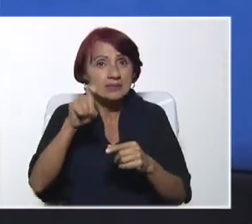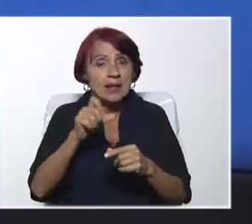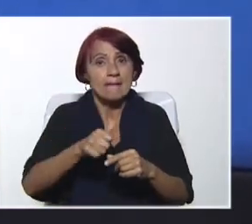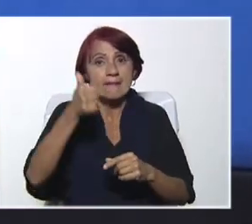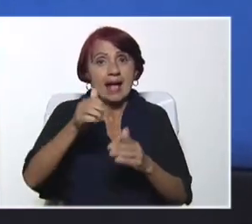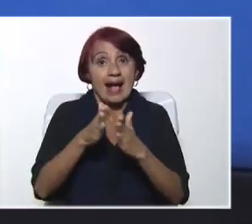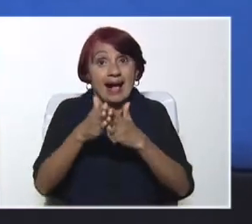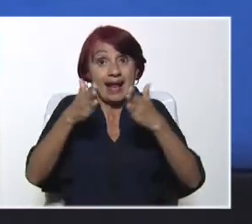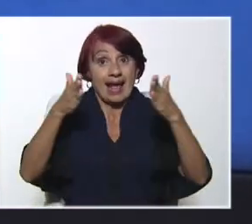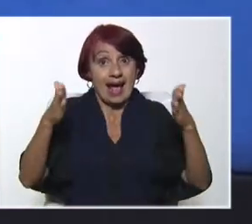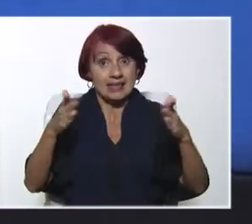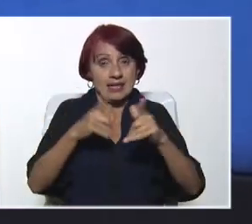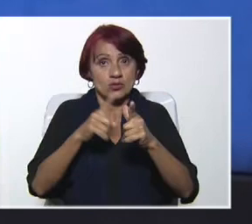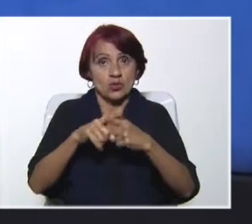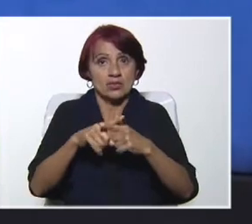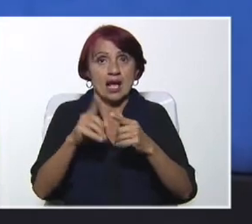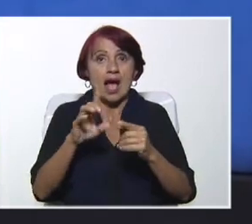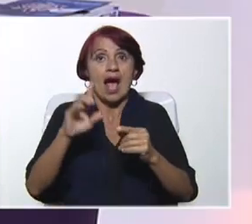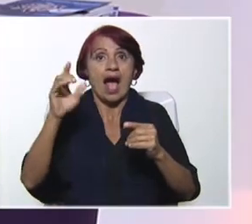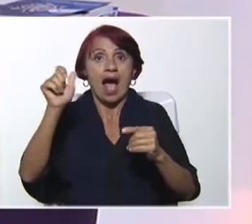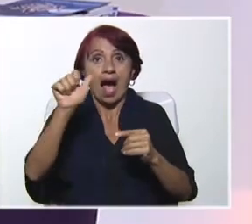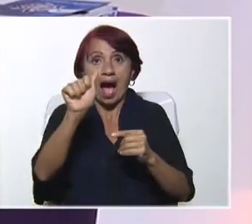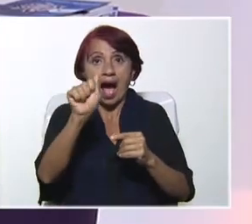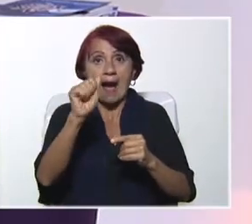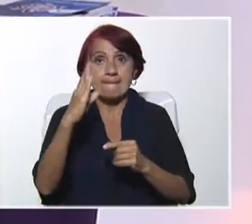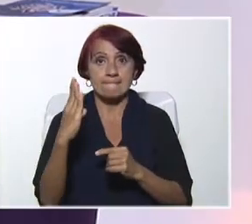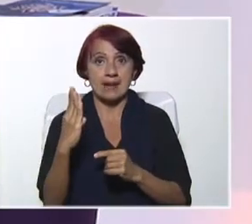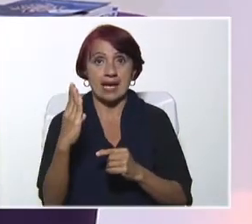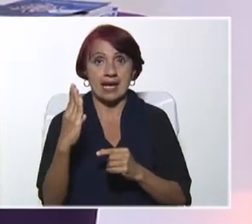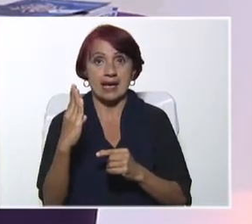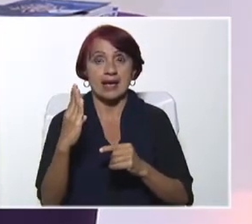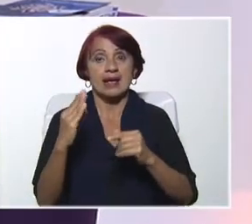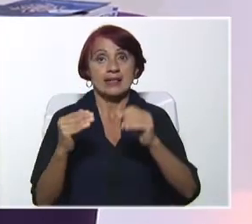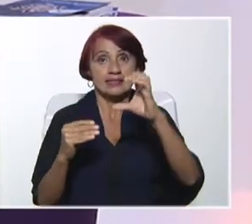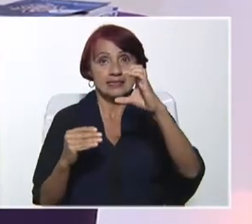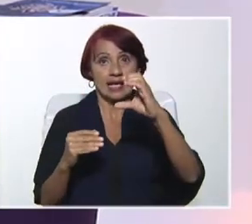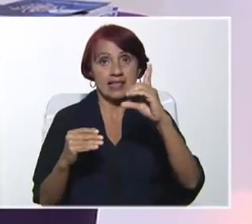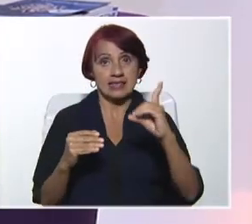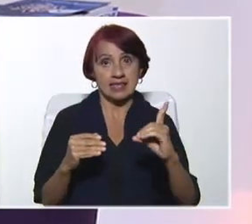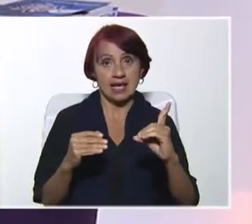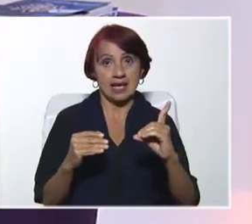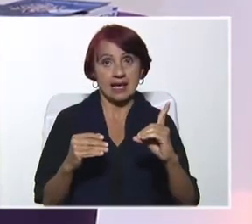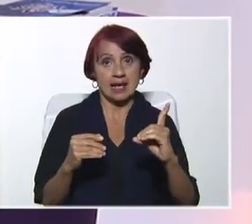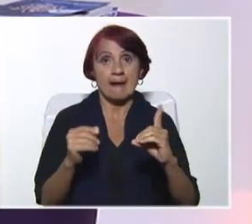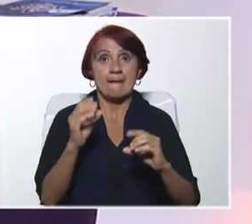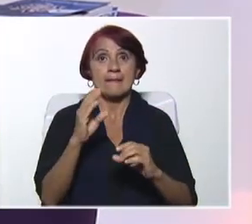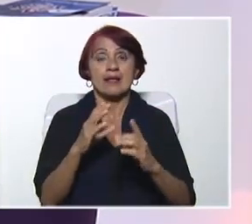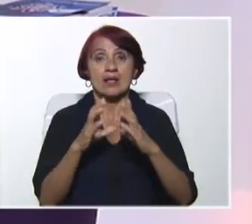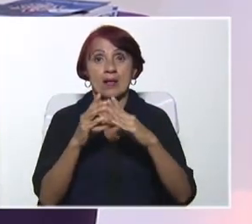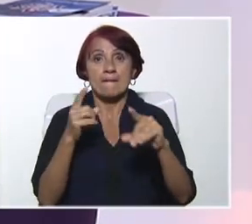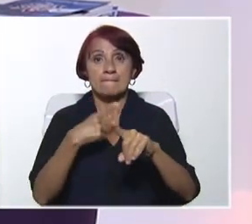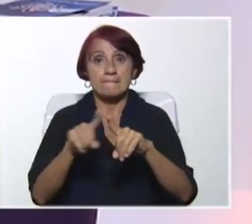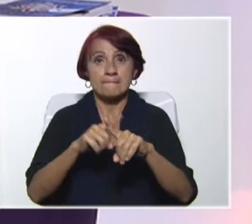más grande. Tenemos los lados AB' y AC' y BC'.